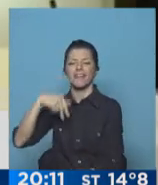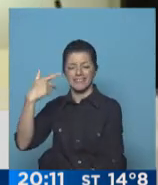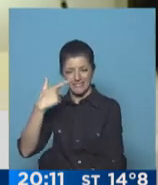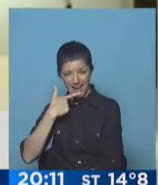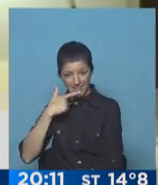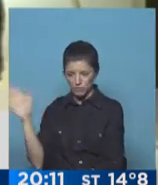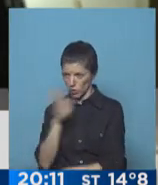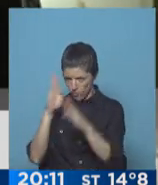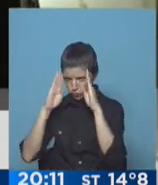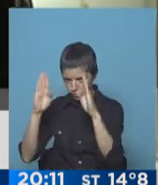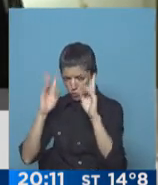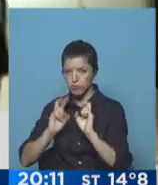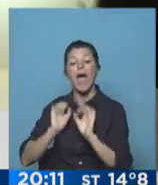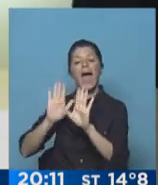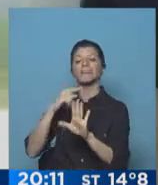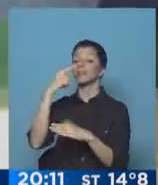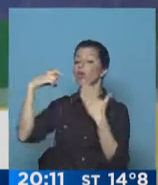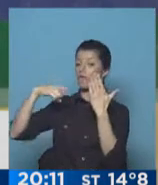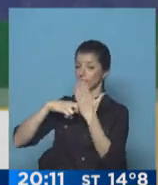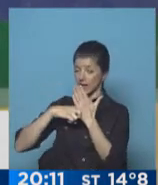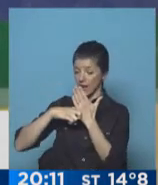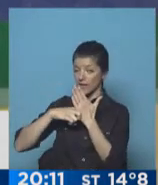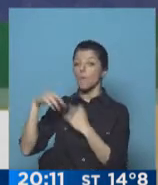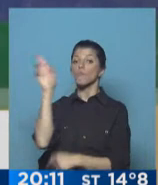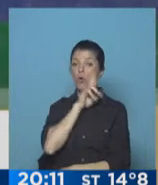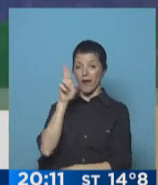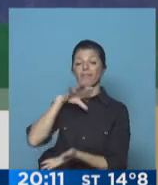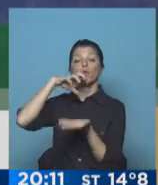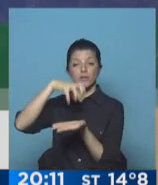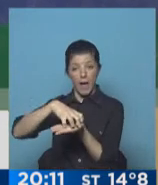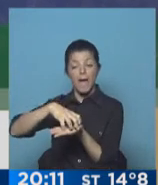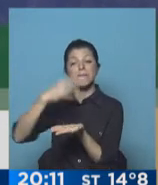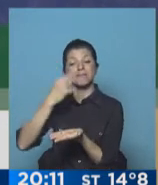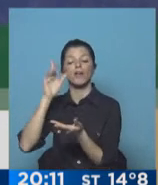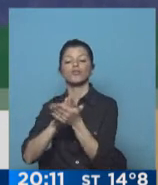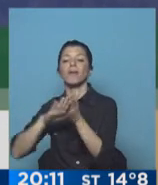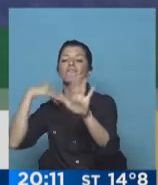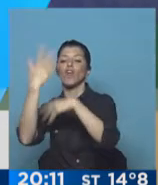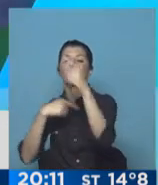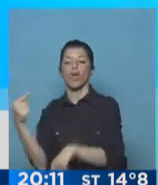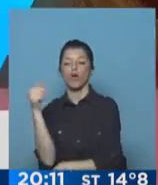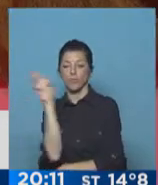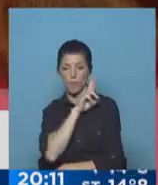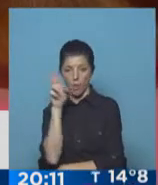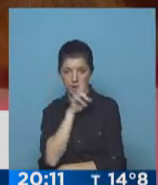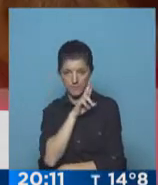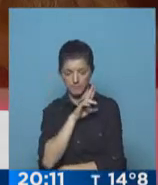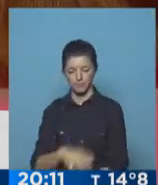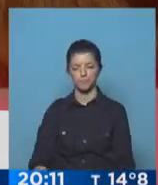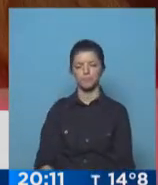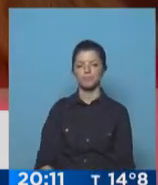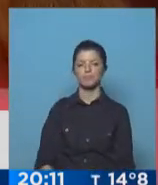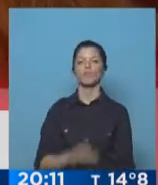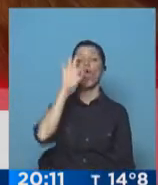abiertas. Lo aseguró la fiscal La Boceta, de la Unidad Especializada en Violencia contra las Mujeres. OMI,